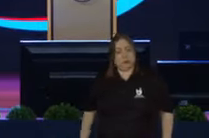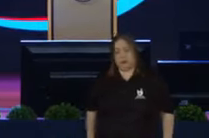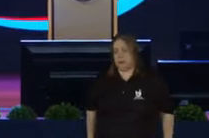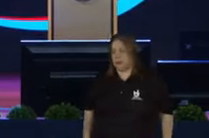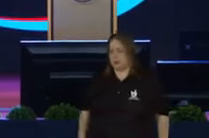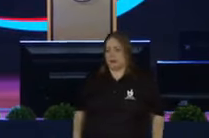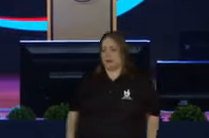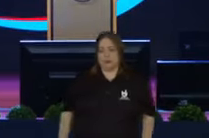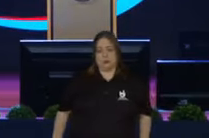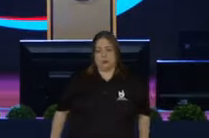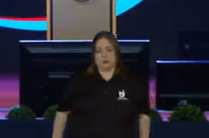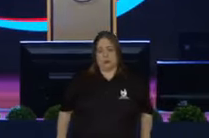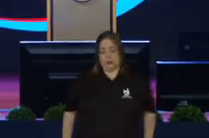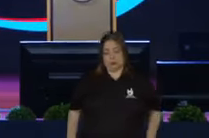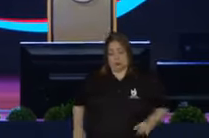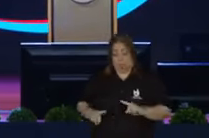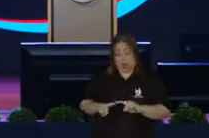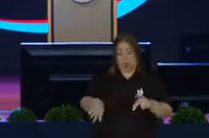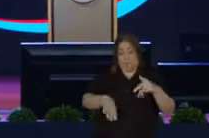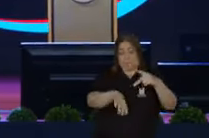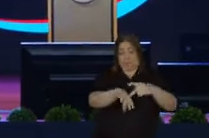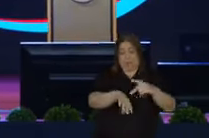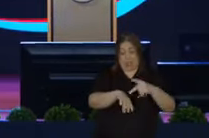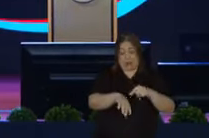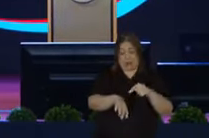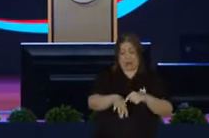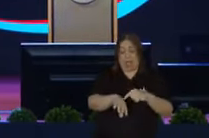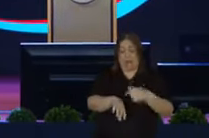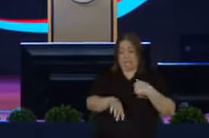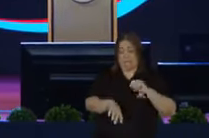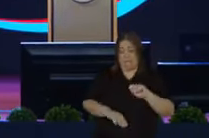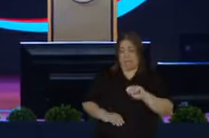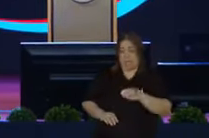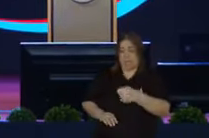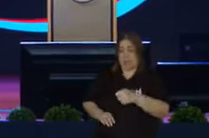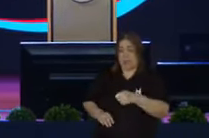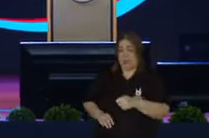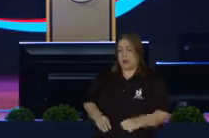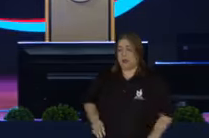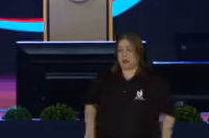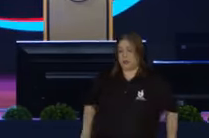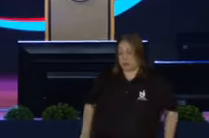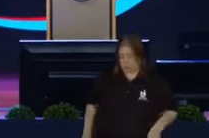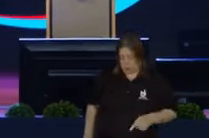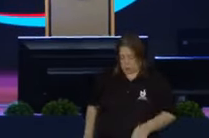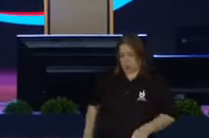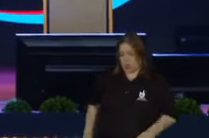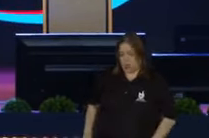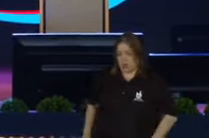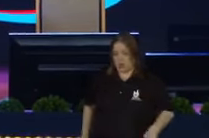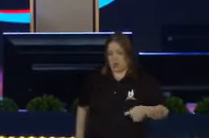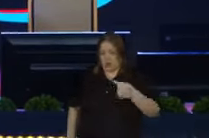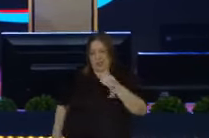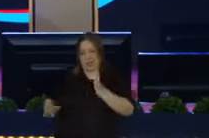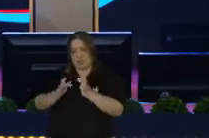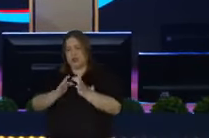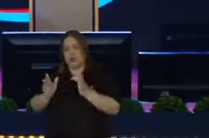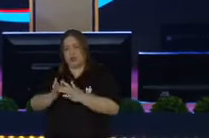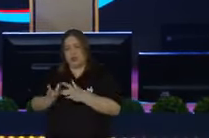A este que le había dado la llave, lo que ate, lo que desate, la roca y todo, 2 versículos y medio después, le dice,